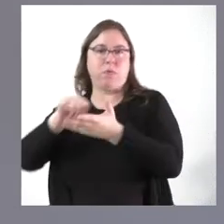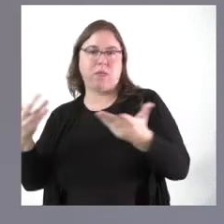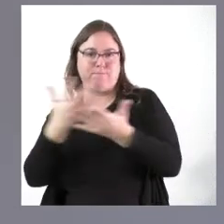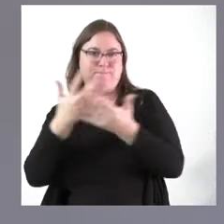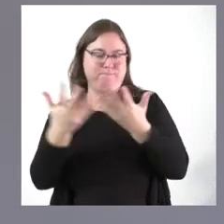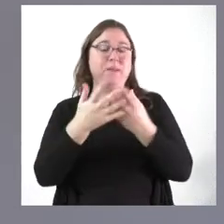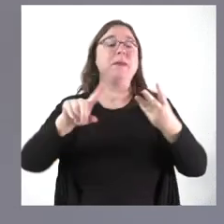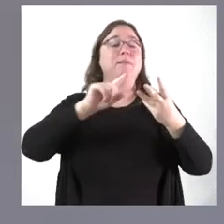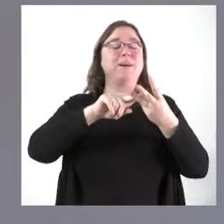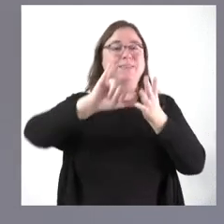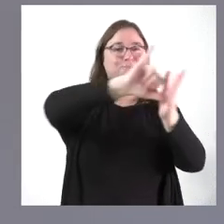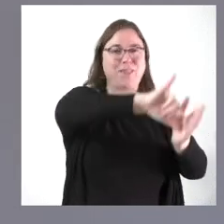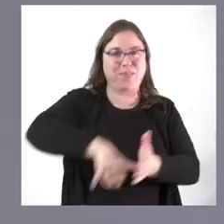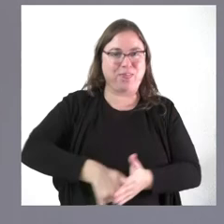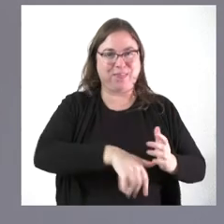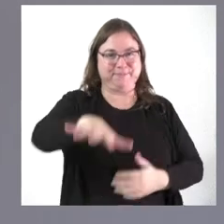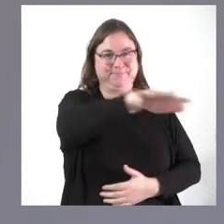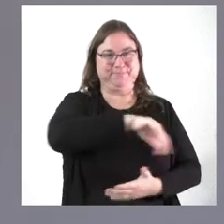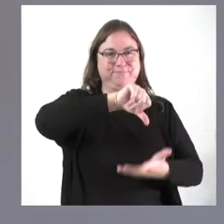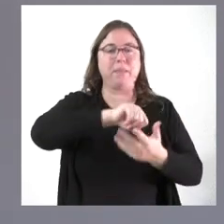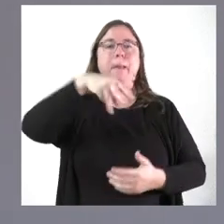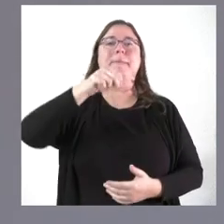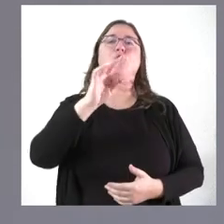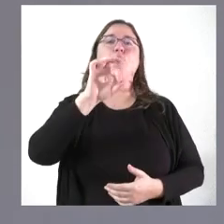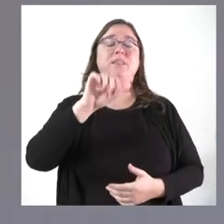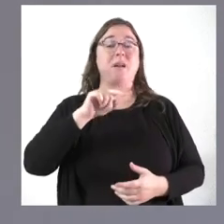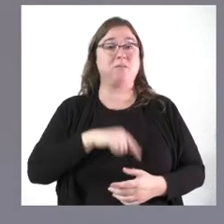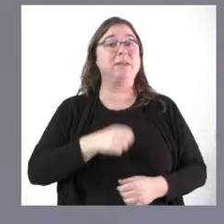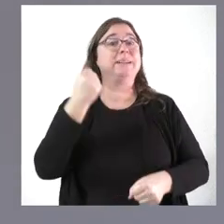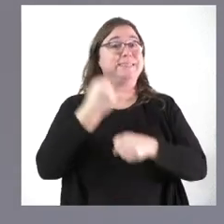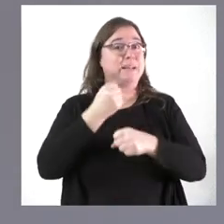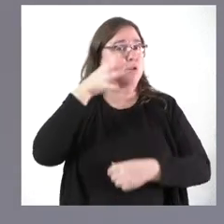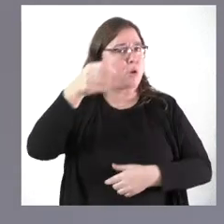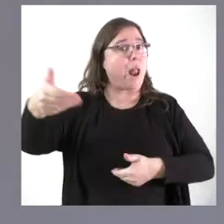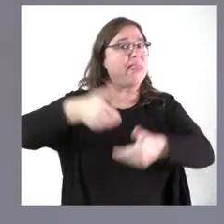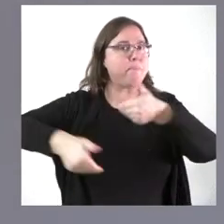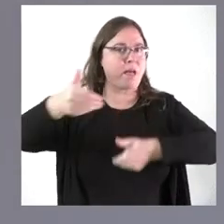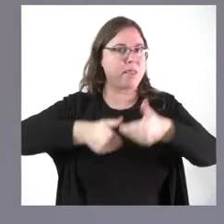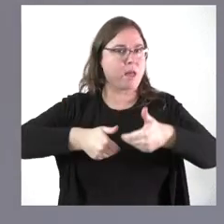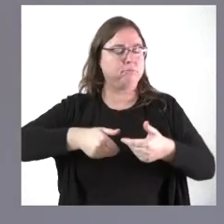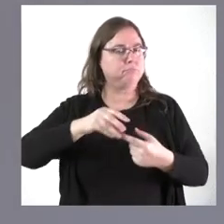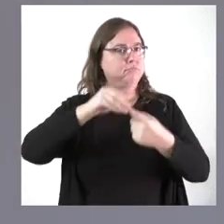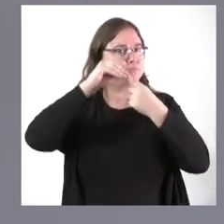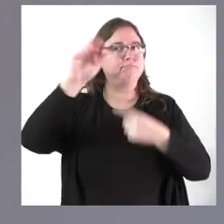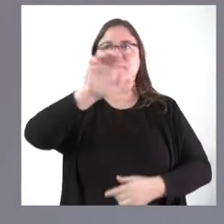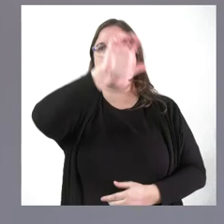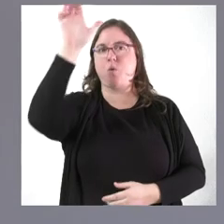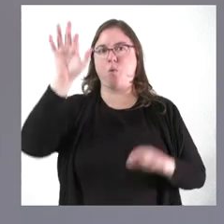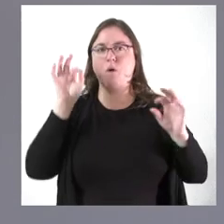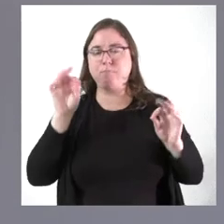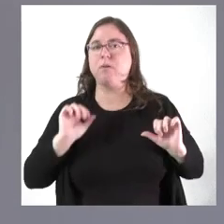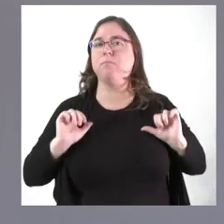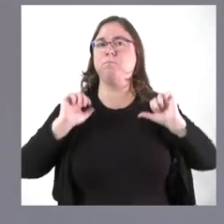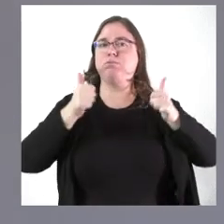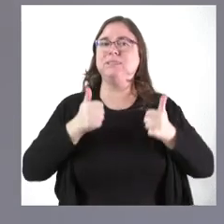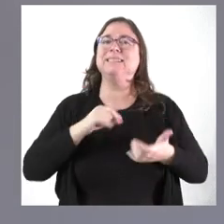Metropolitano o el transporte a la demanda o el transporte rural además de ser una referencia dentro del contexto europeo en poner en marcha